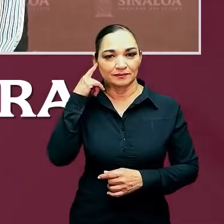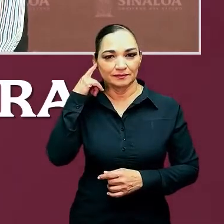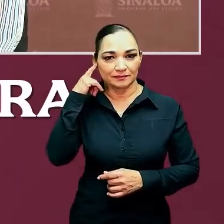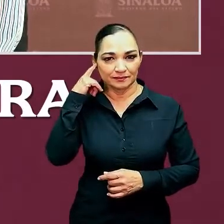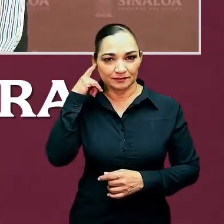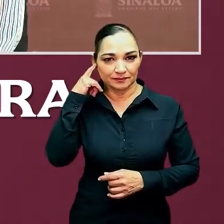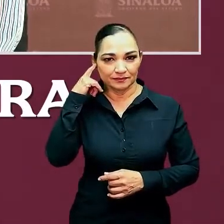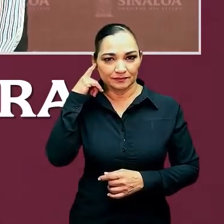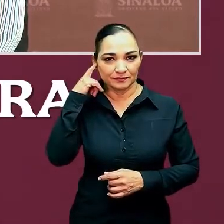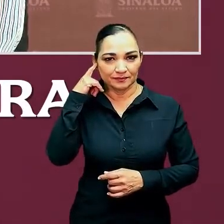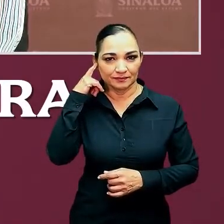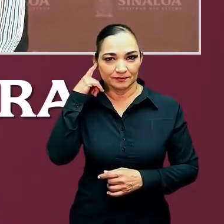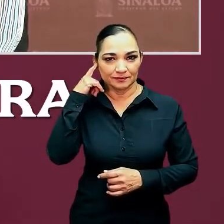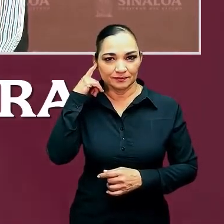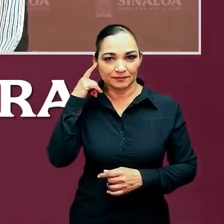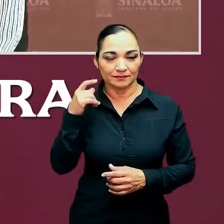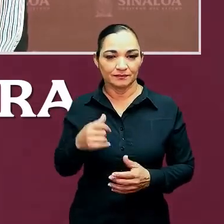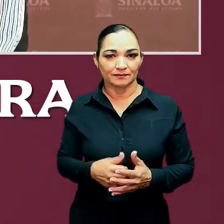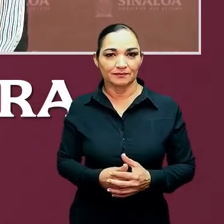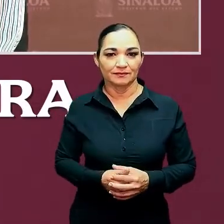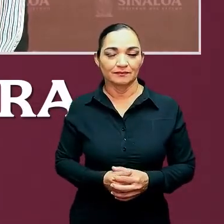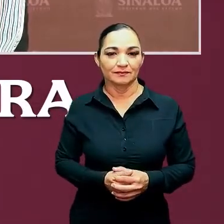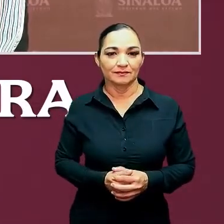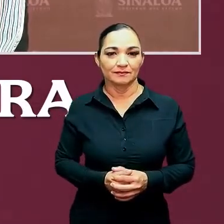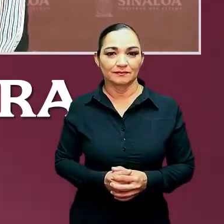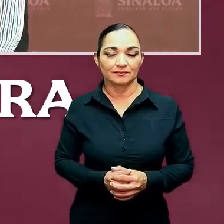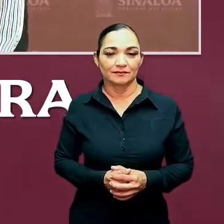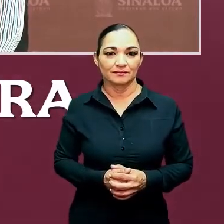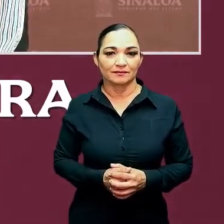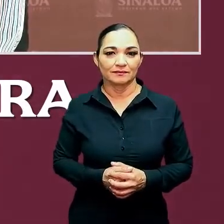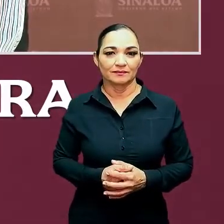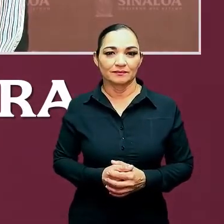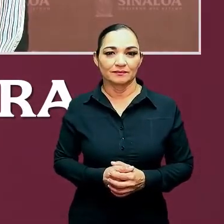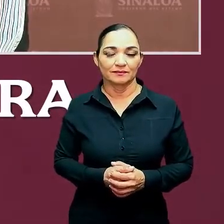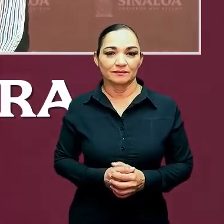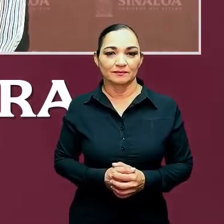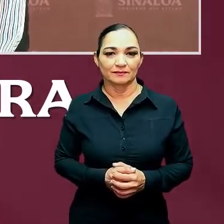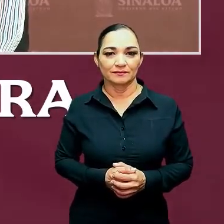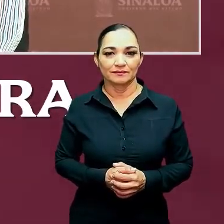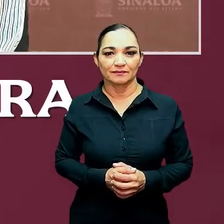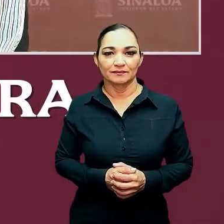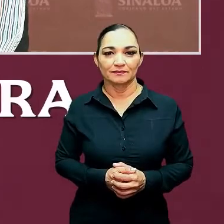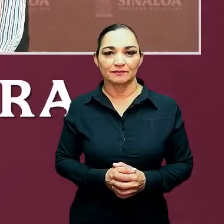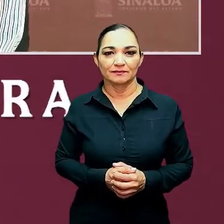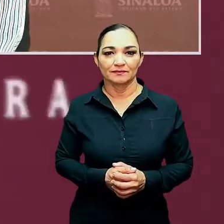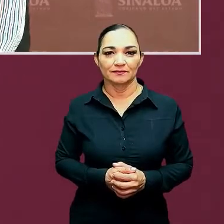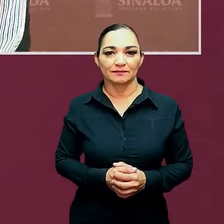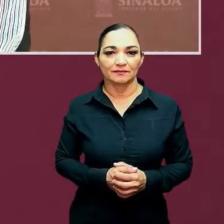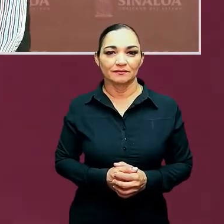Julio César no es el personaje del Chango, es que está utilizando las instalaciones del ISDE para hacer